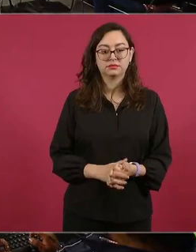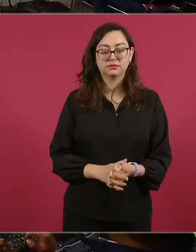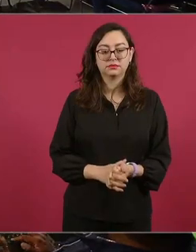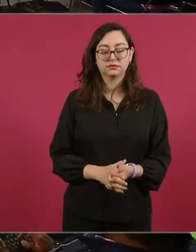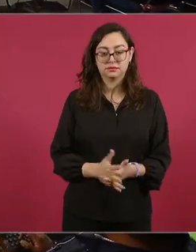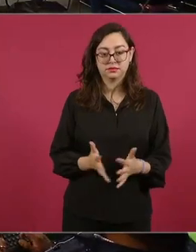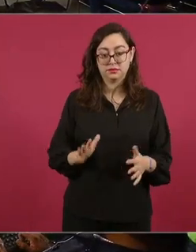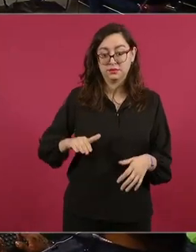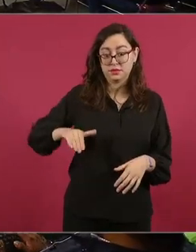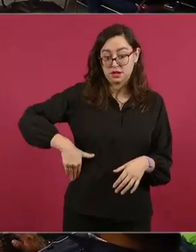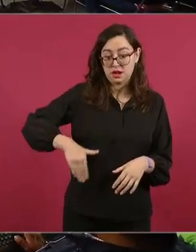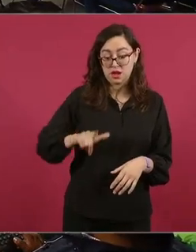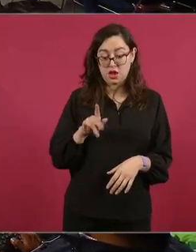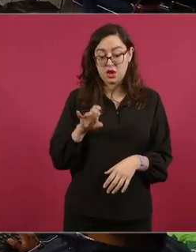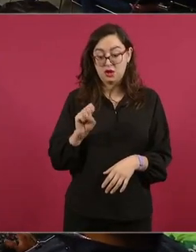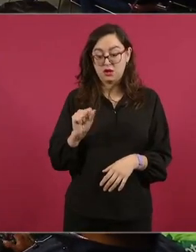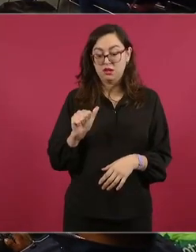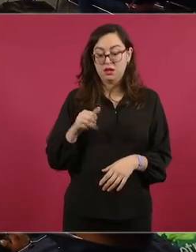Luisa María,